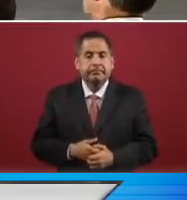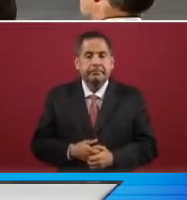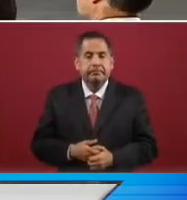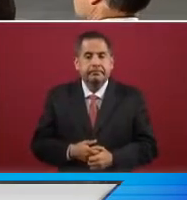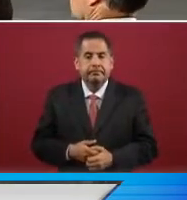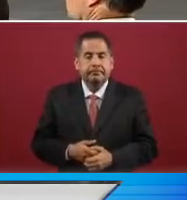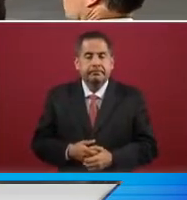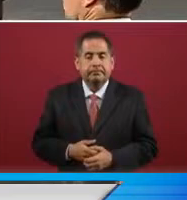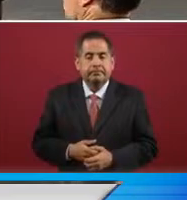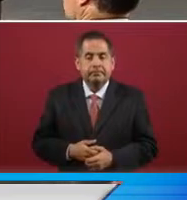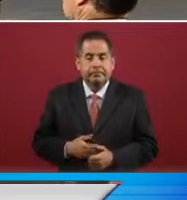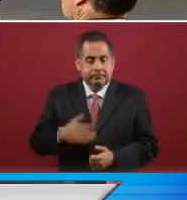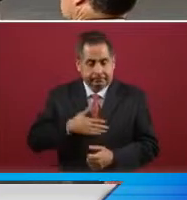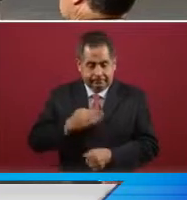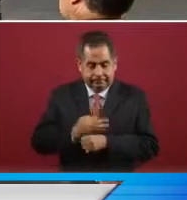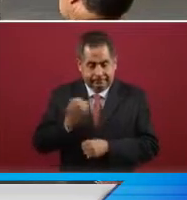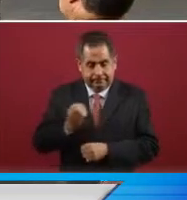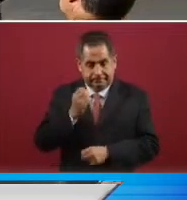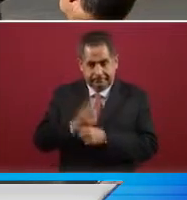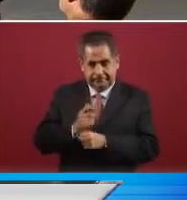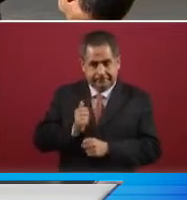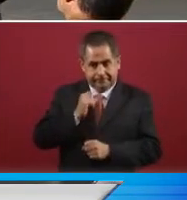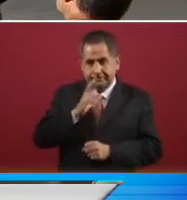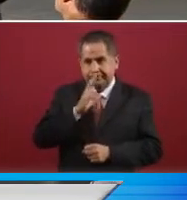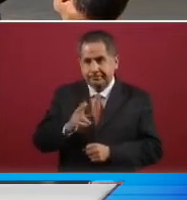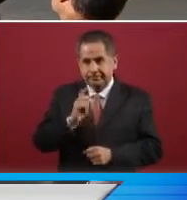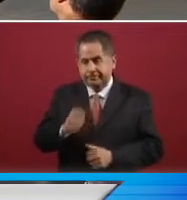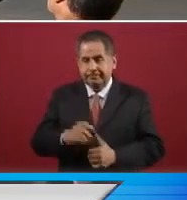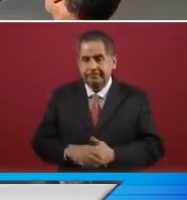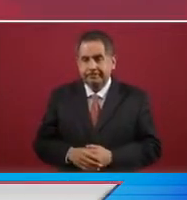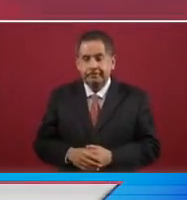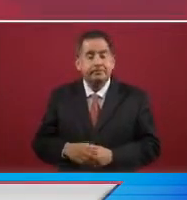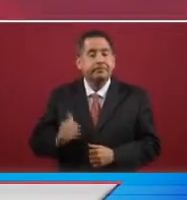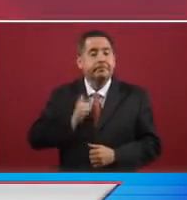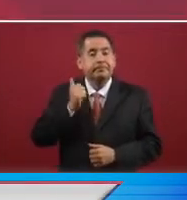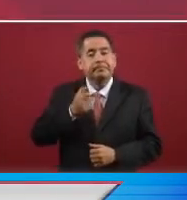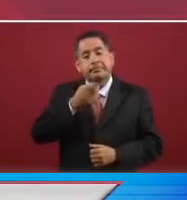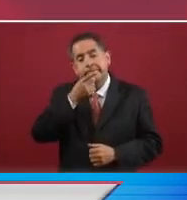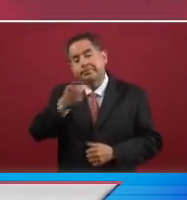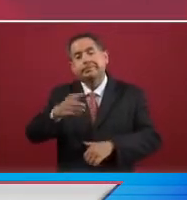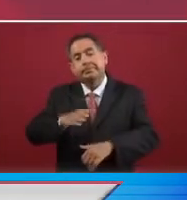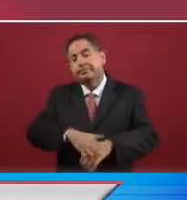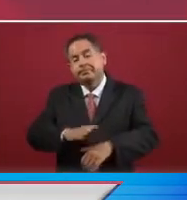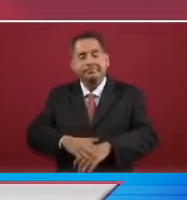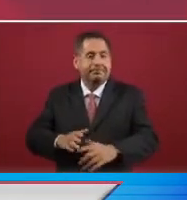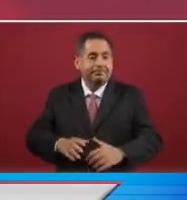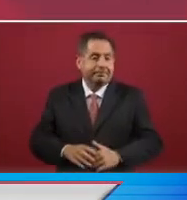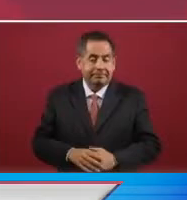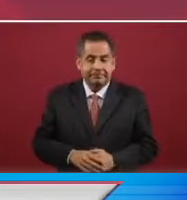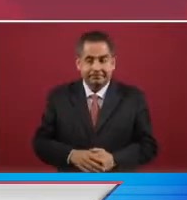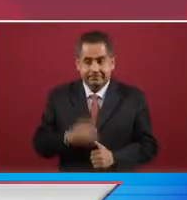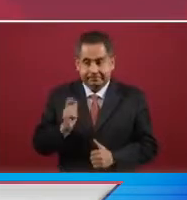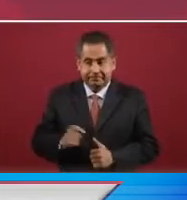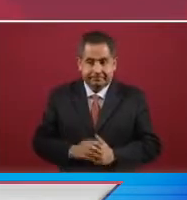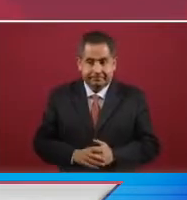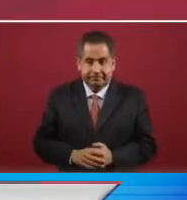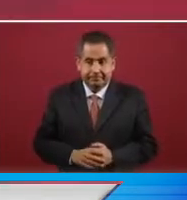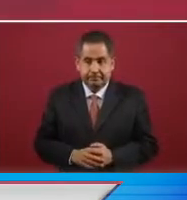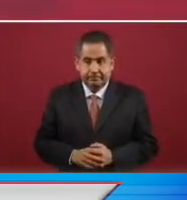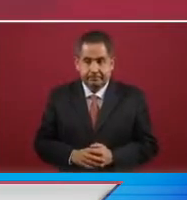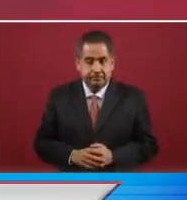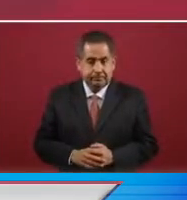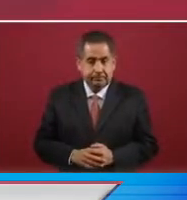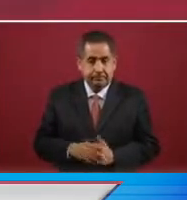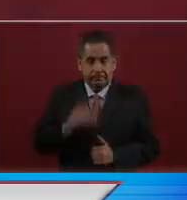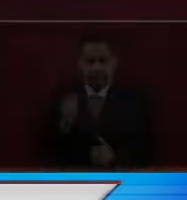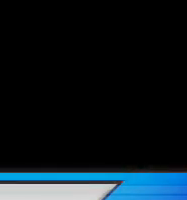de Televisa de Carlos Loret de Mola. Nunca ha pedido a un director de un periódico o a un dueño de estación de radio o televisión que censure a un